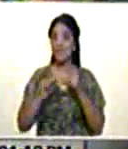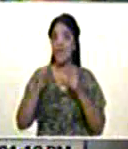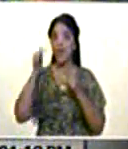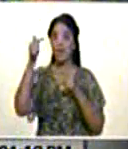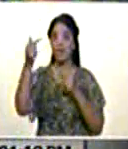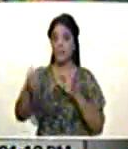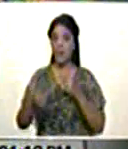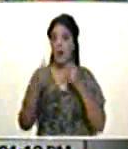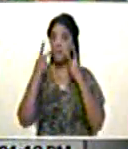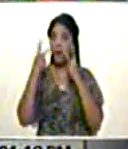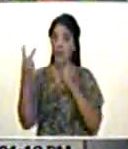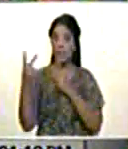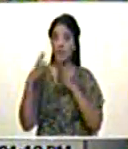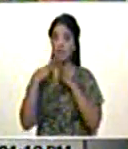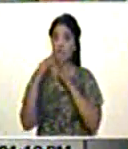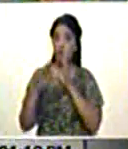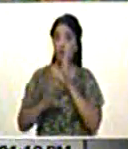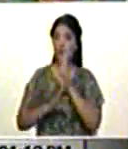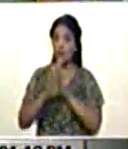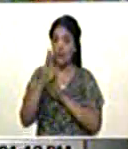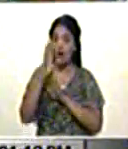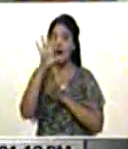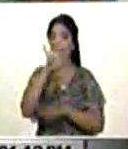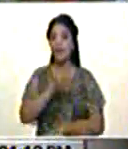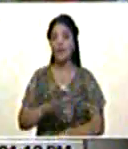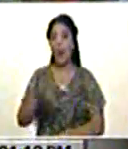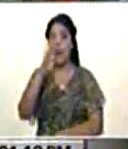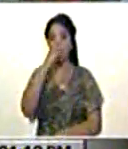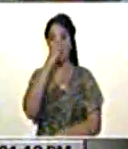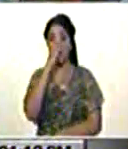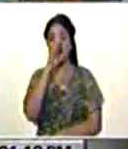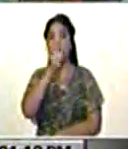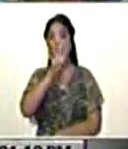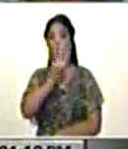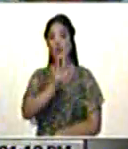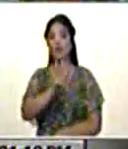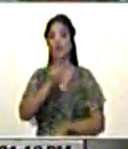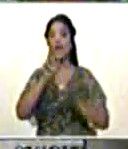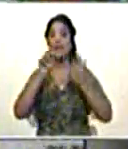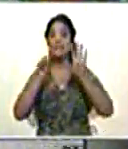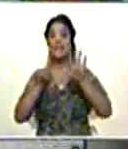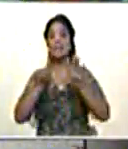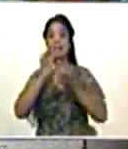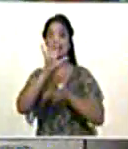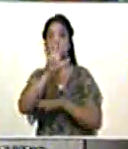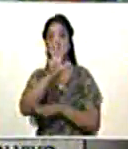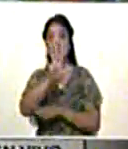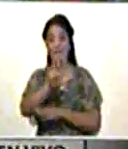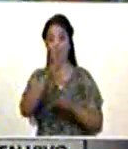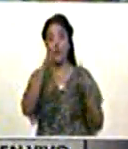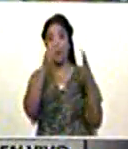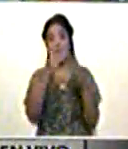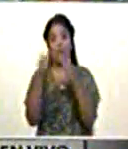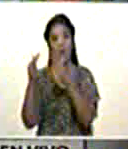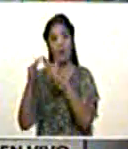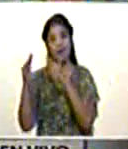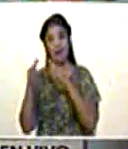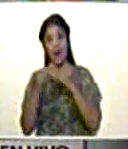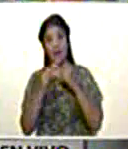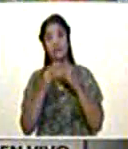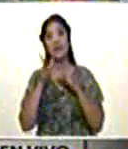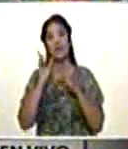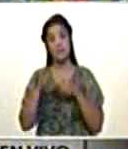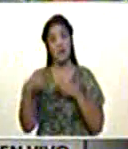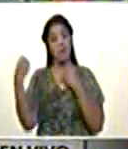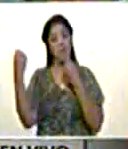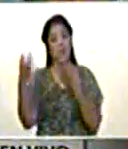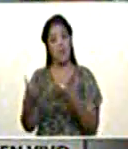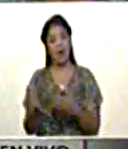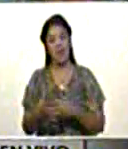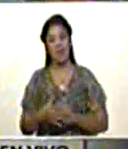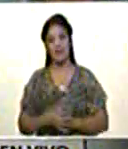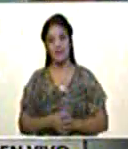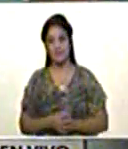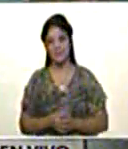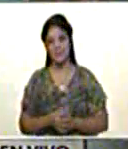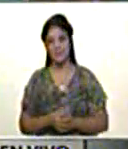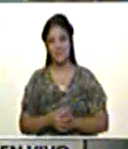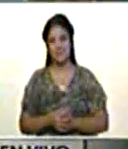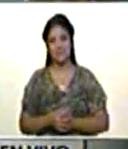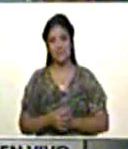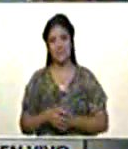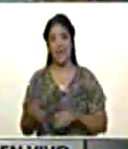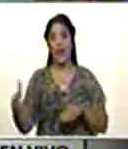vamos a ver los avances en el estado Barinas, 465 viviendas que tenemos allí. Bueno, el